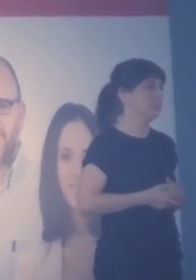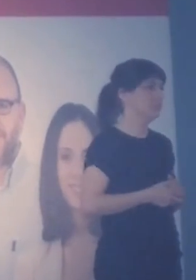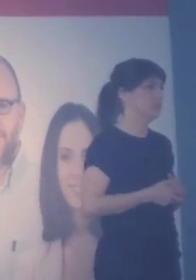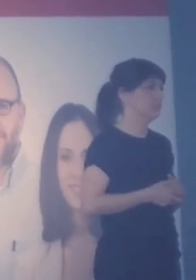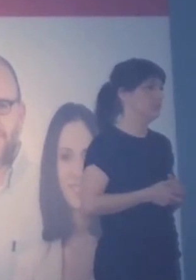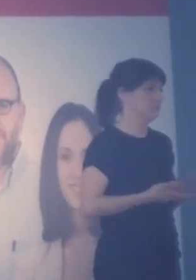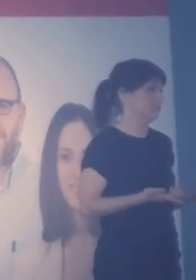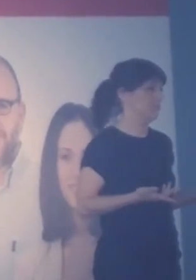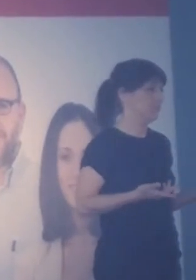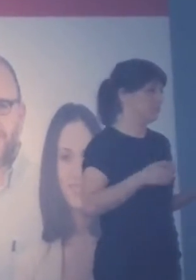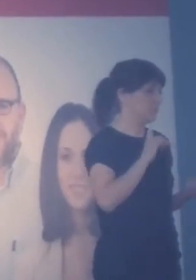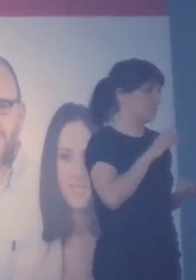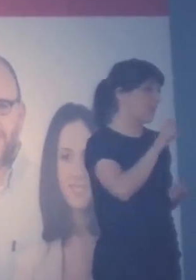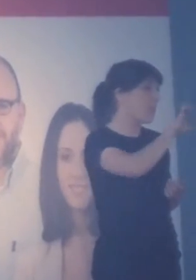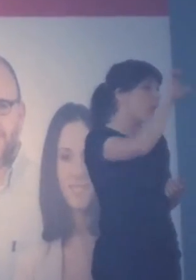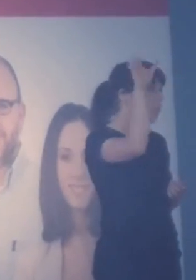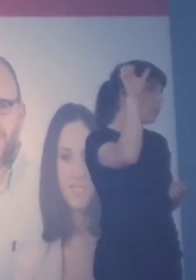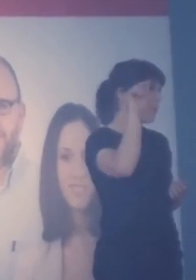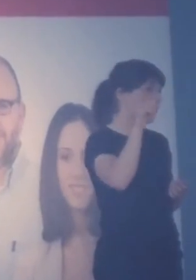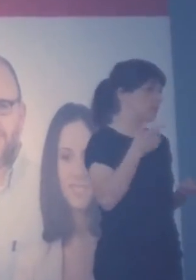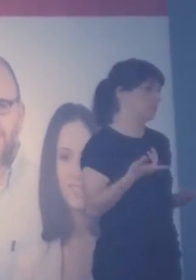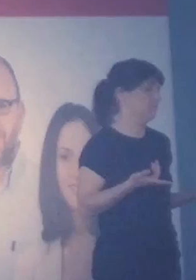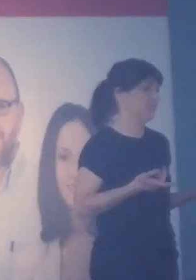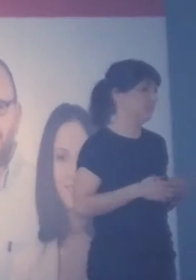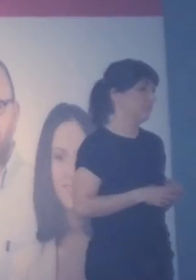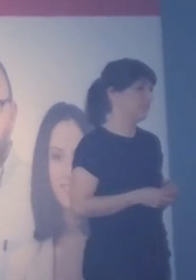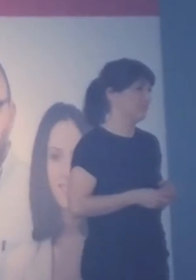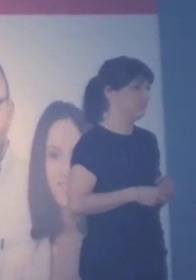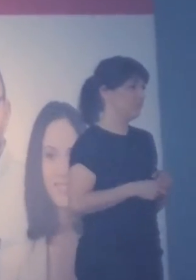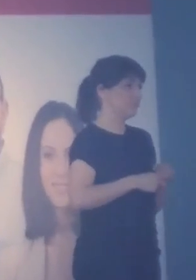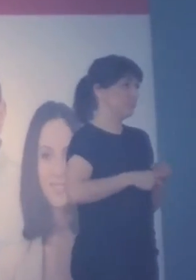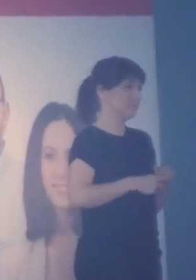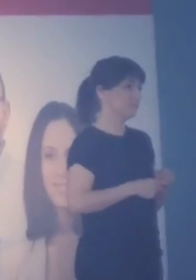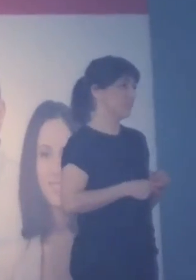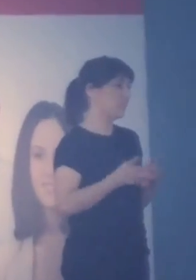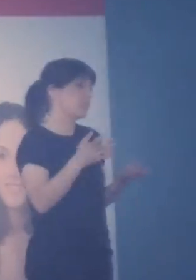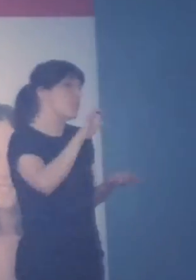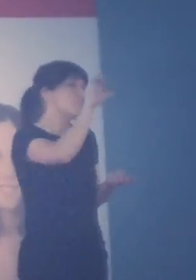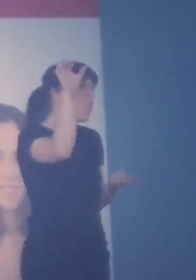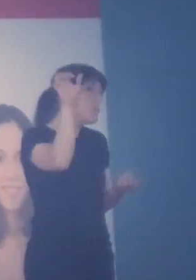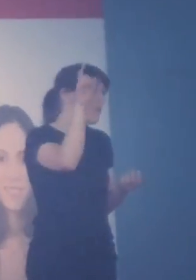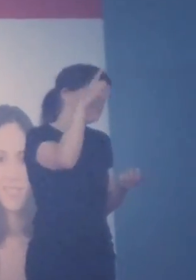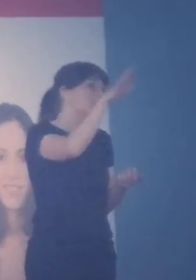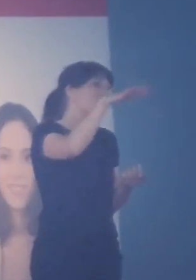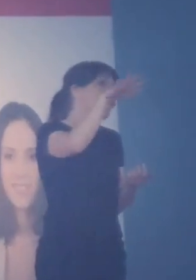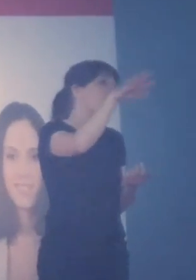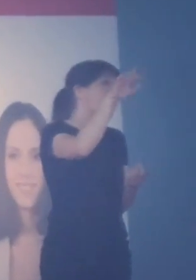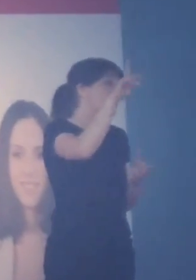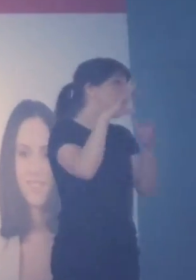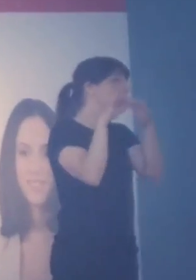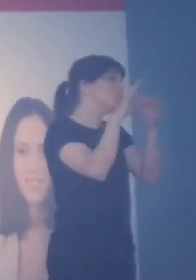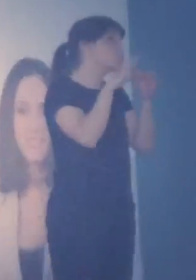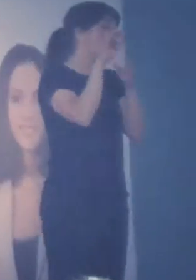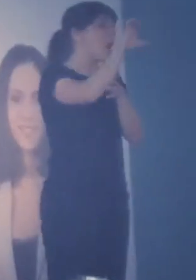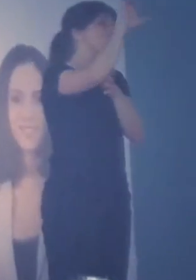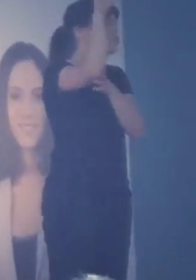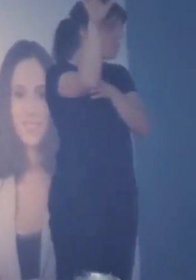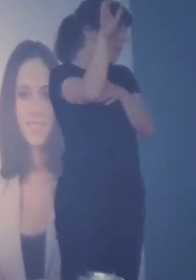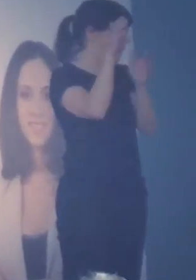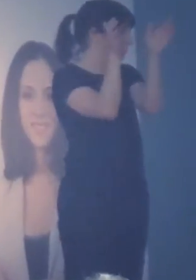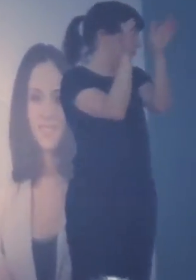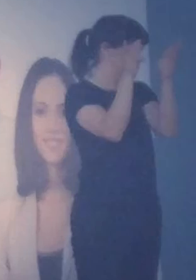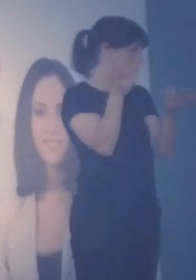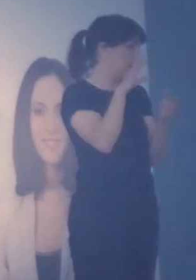mentira. Europa chega a dar stop a un sitio de Europa que chaman Unión Europea. A